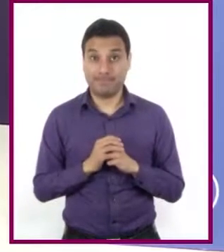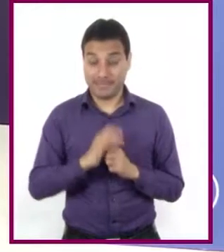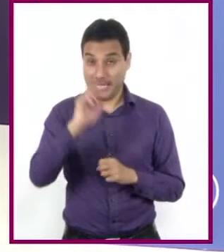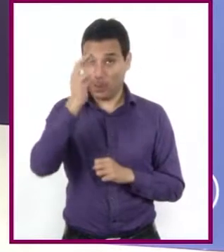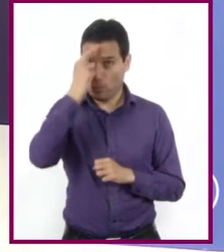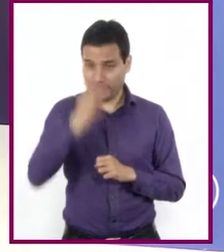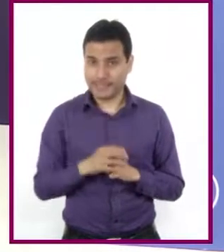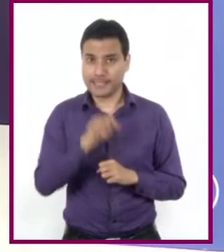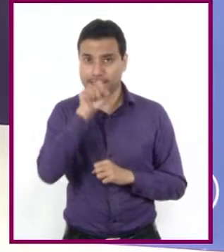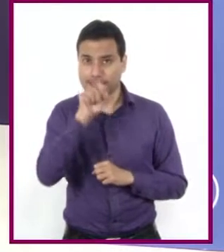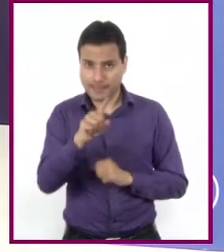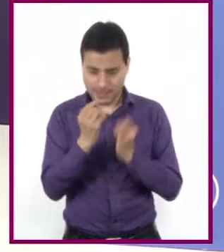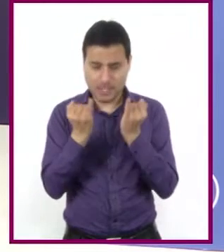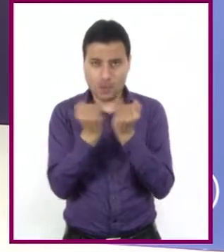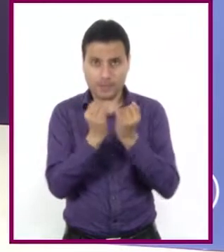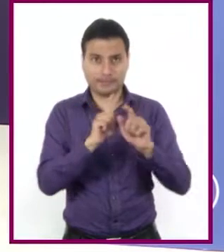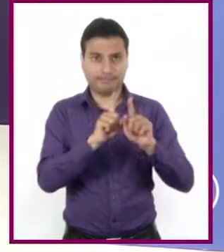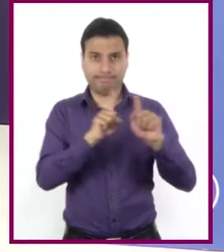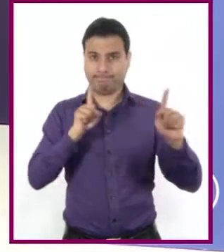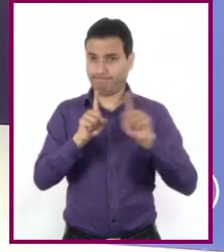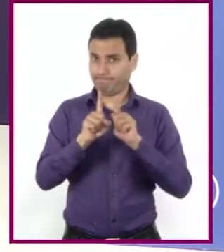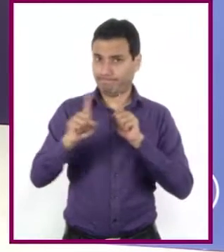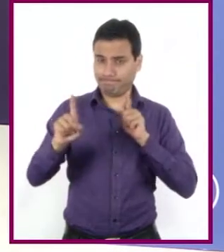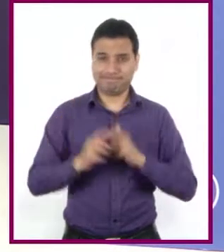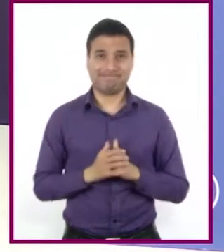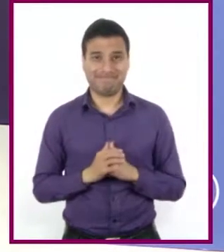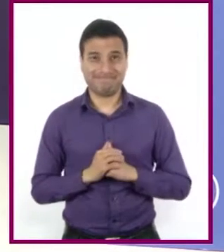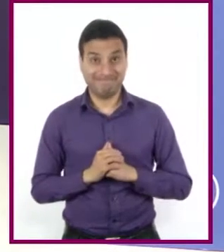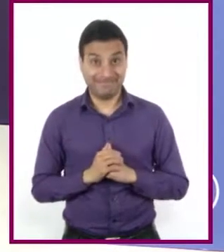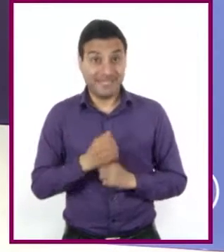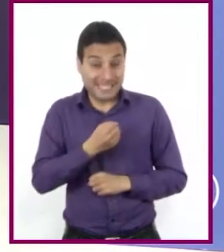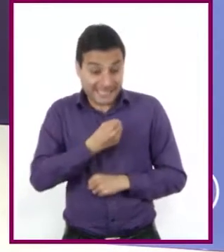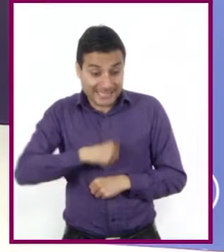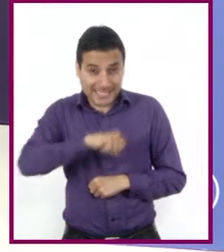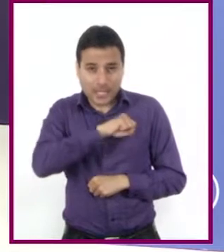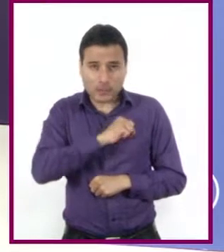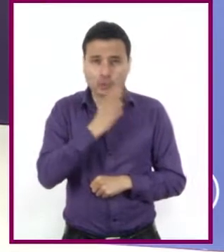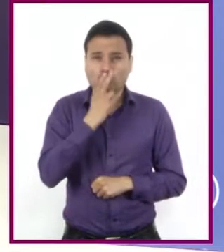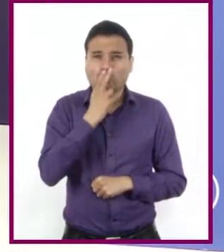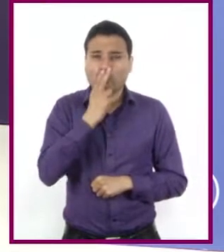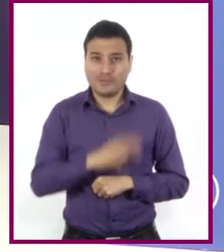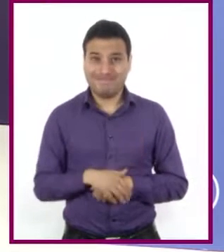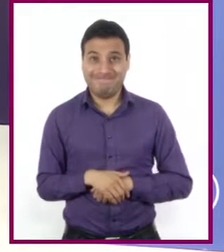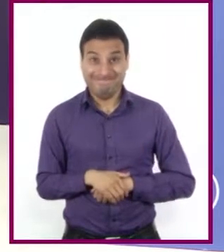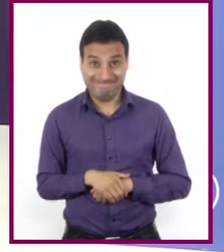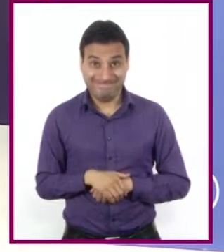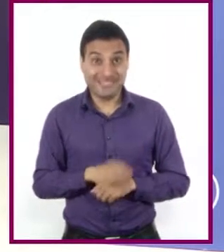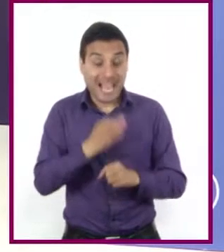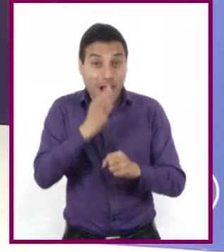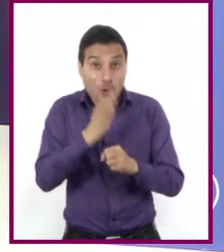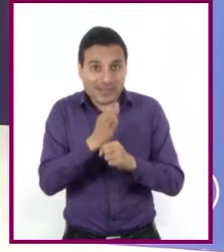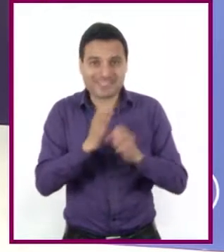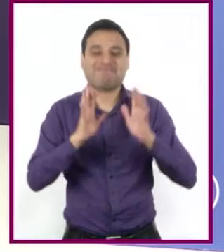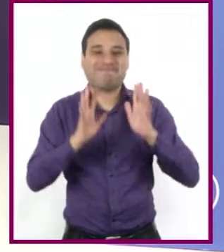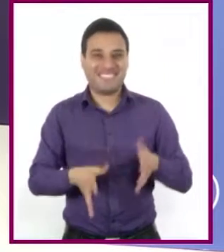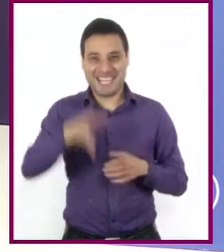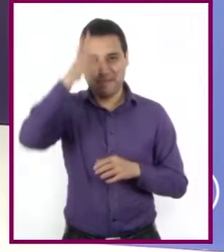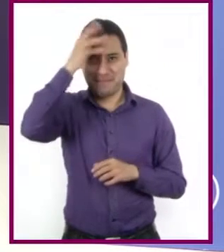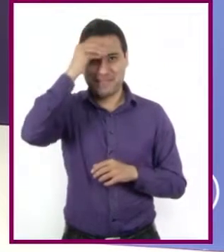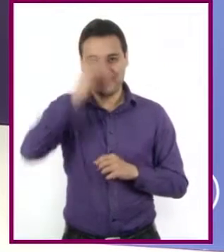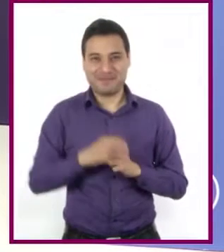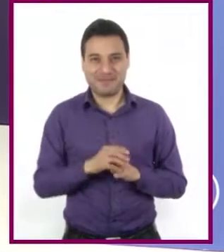y pedir la sana distancia. La salud es primero. Es tiempo de aprender y de mantenernos